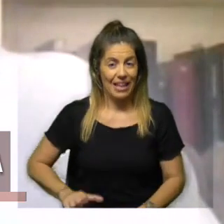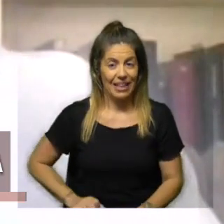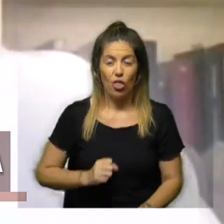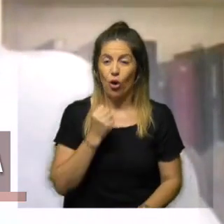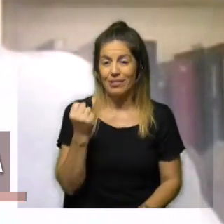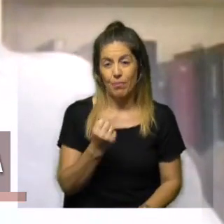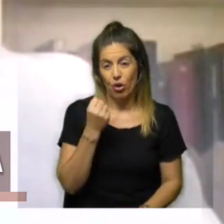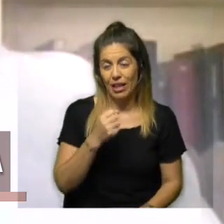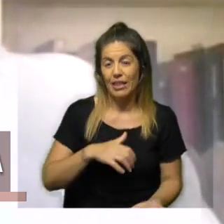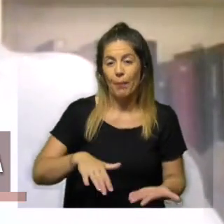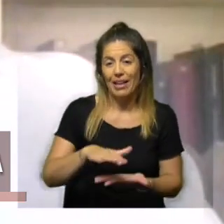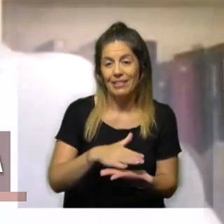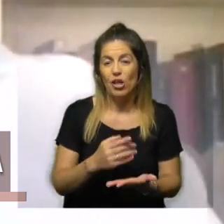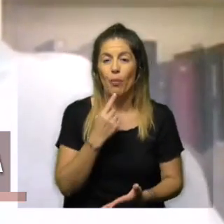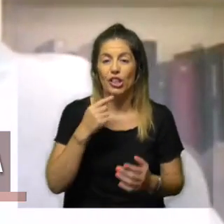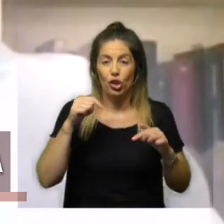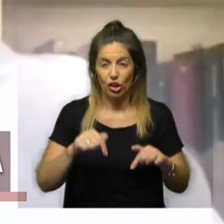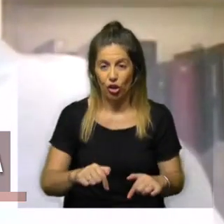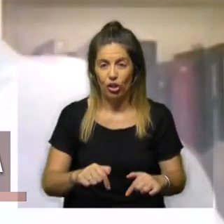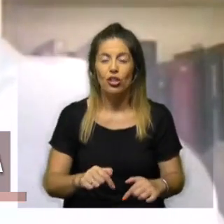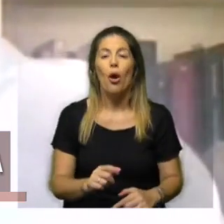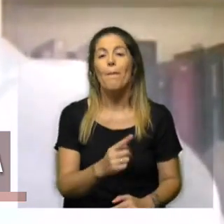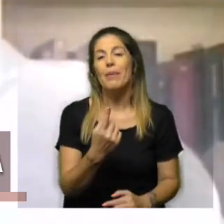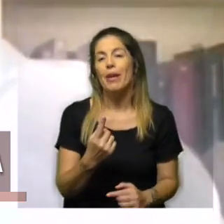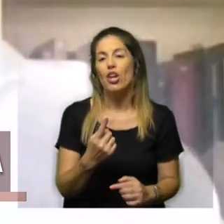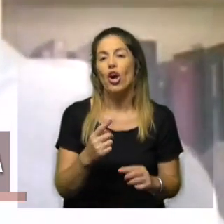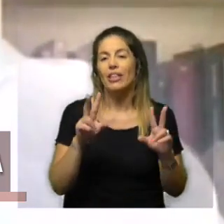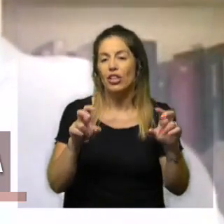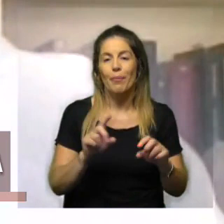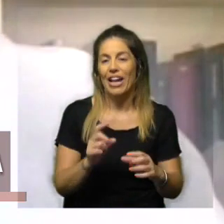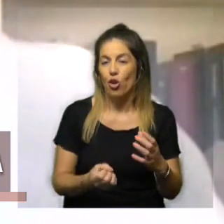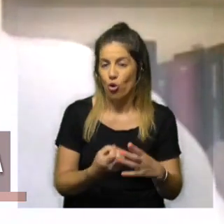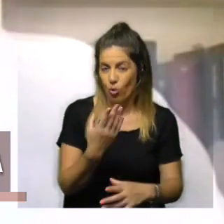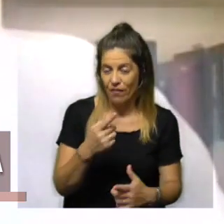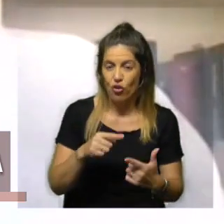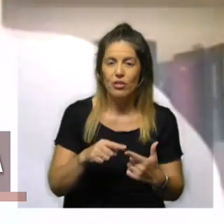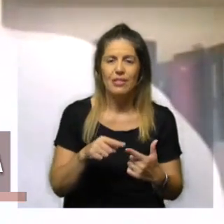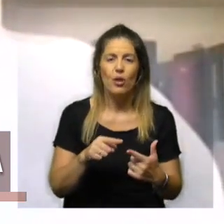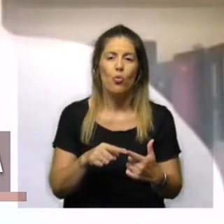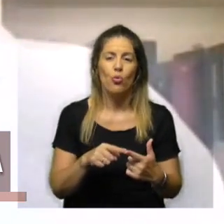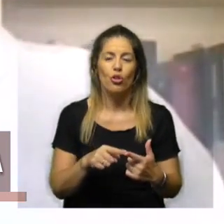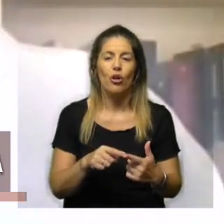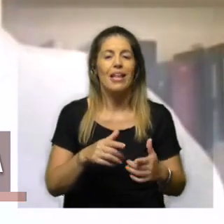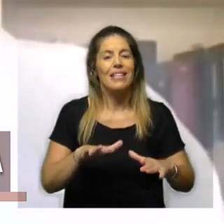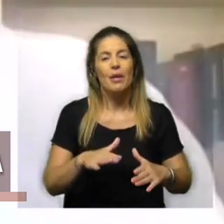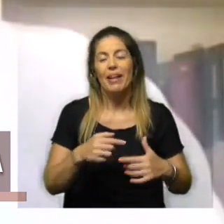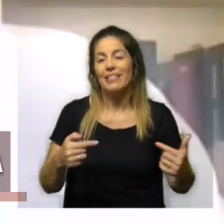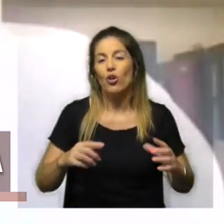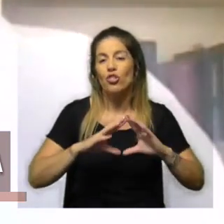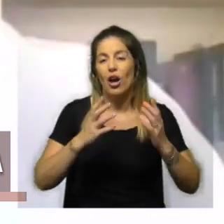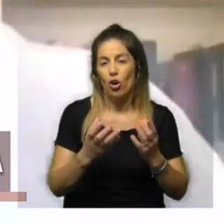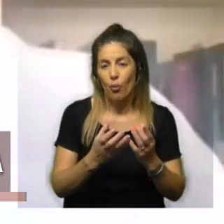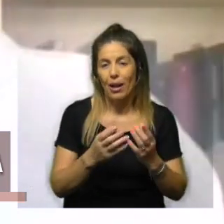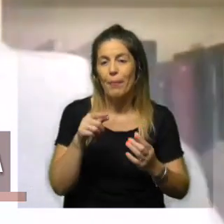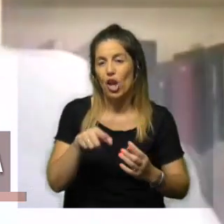escenario político brasileño hoy. Por eso, primero, esta cuestión de esto no es nuevo. Lo segundo es, esto se parece a cosas a nivel global, pero en